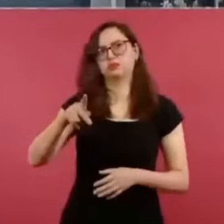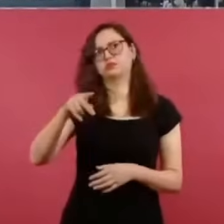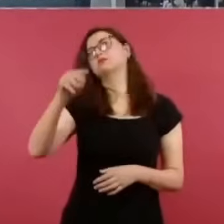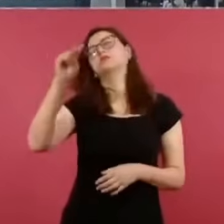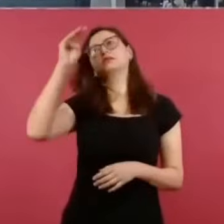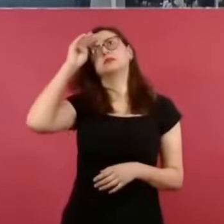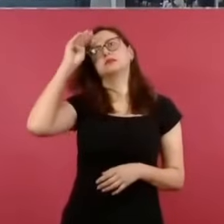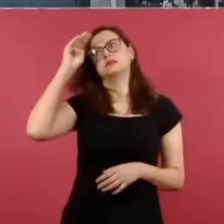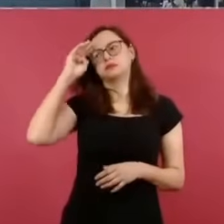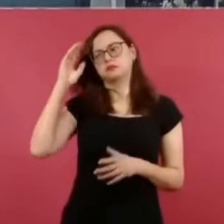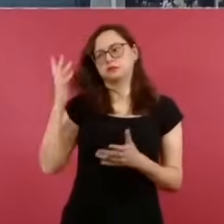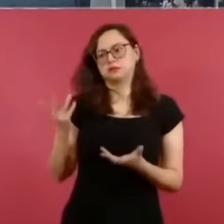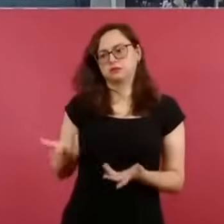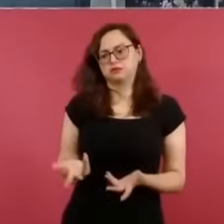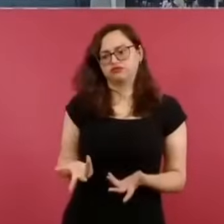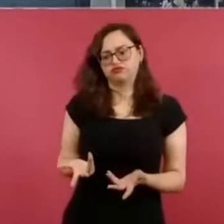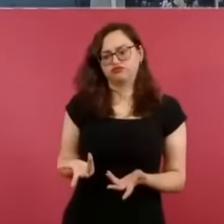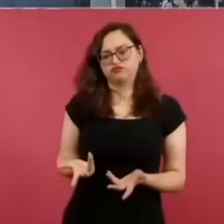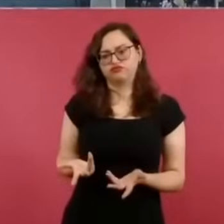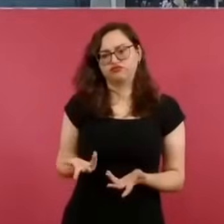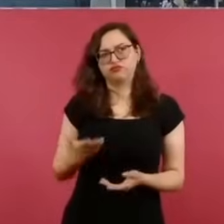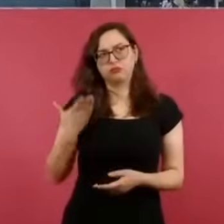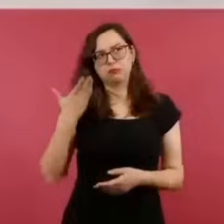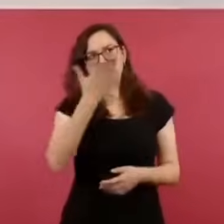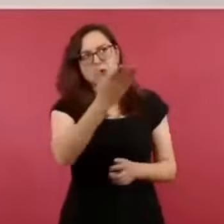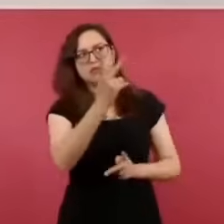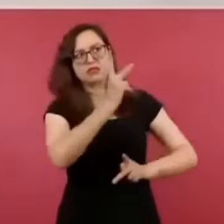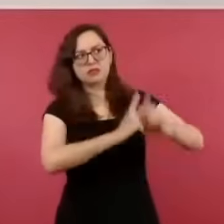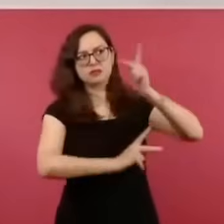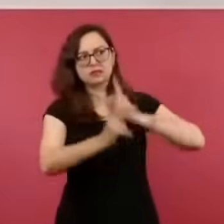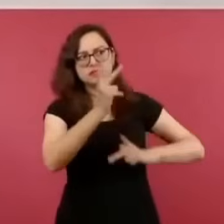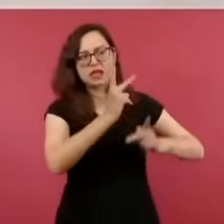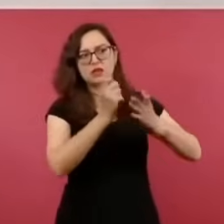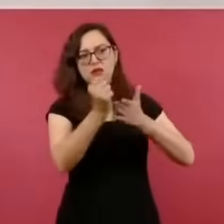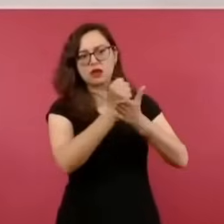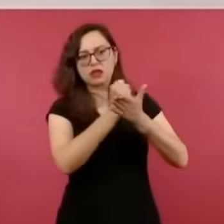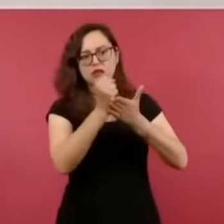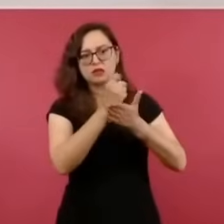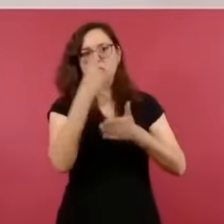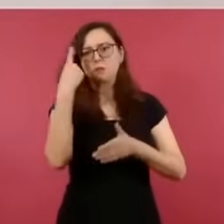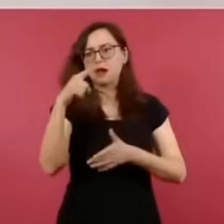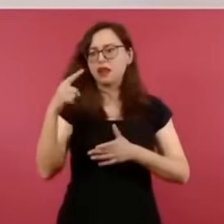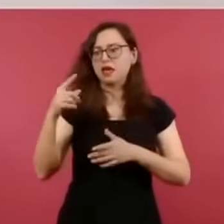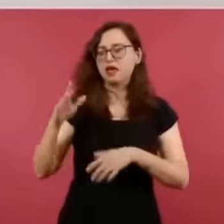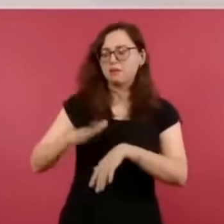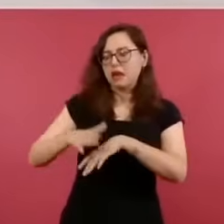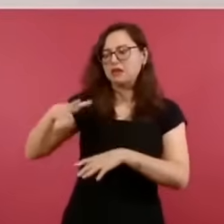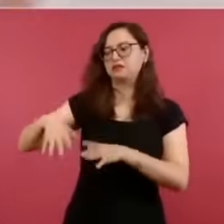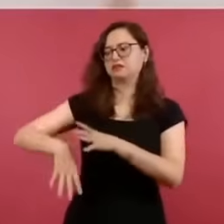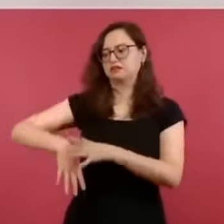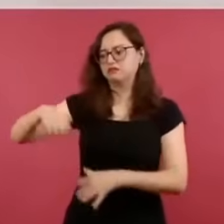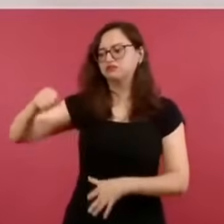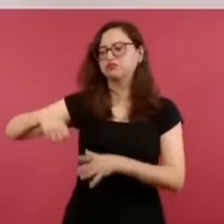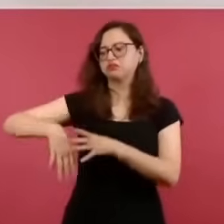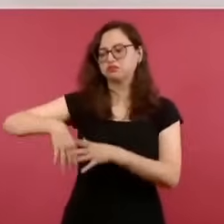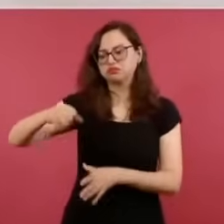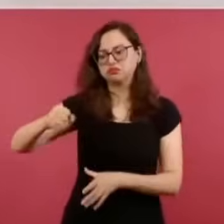implicaría contratación de crédito, aún cuando es